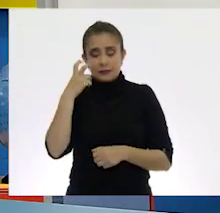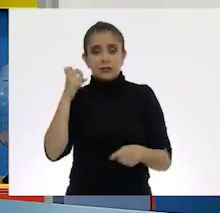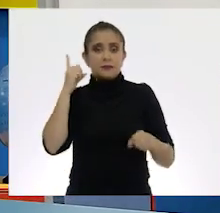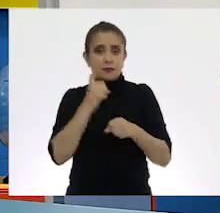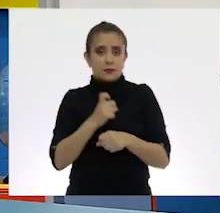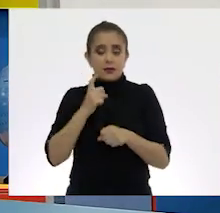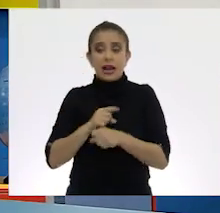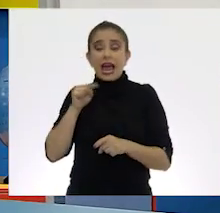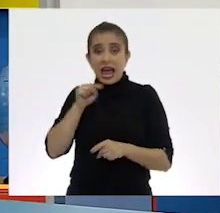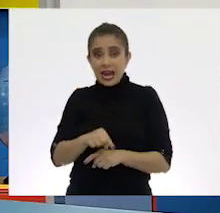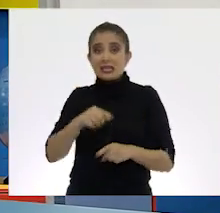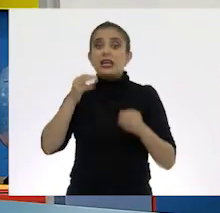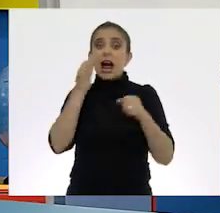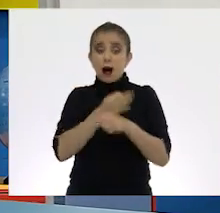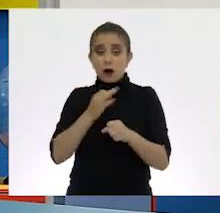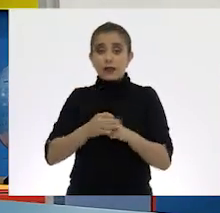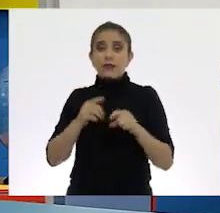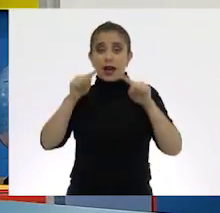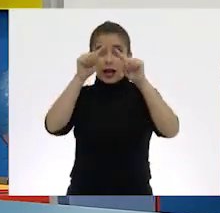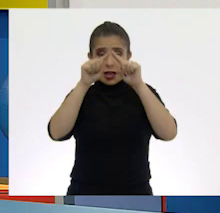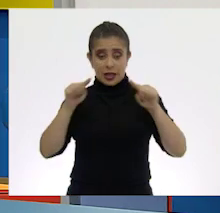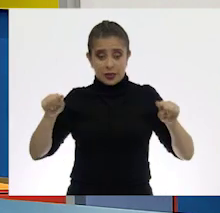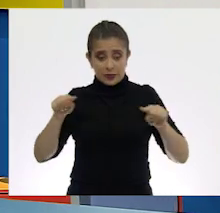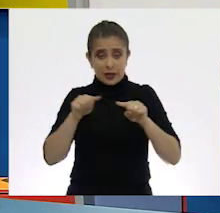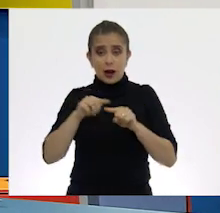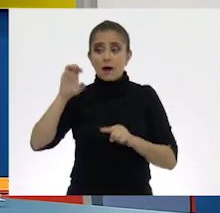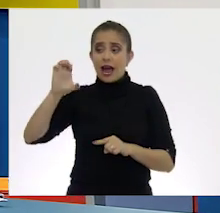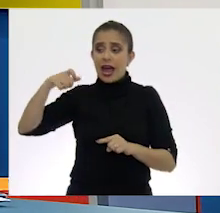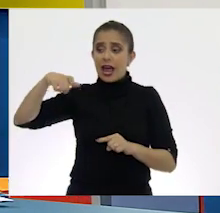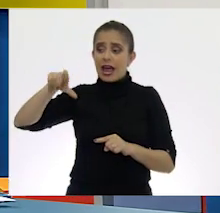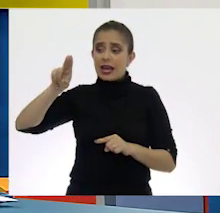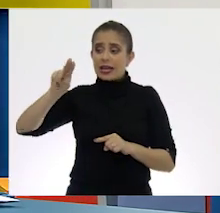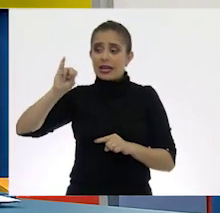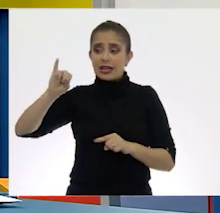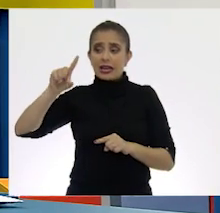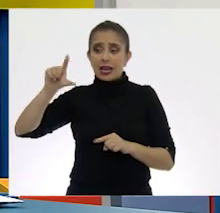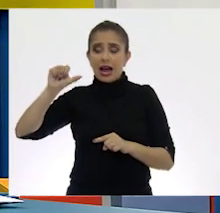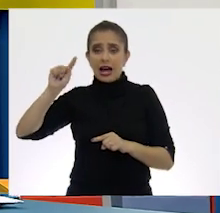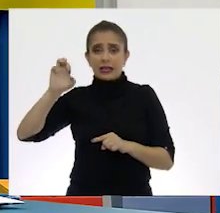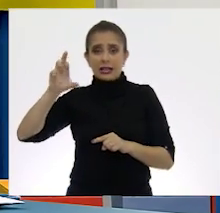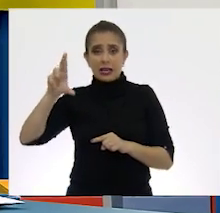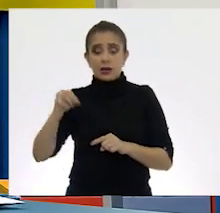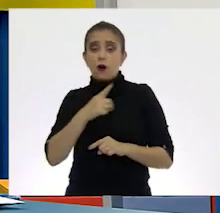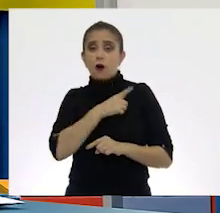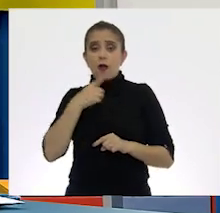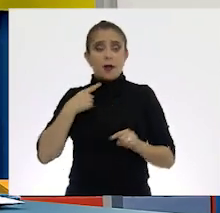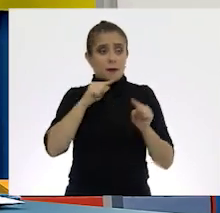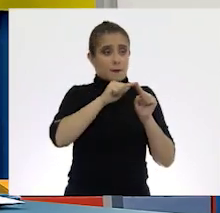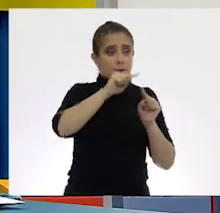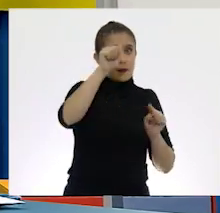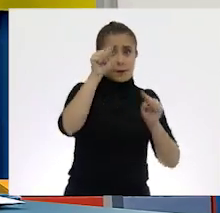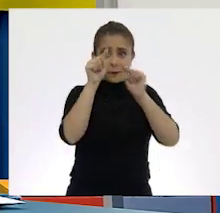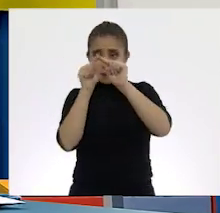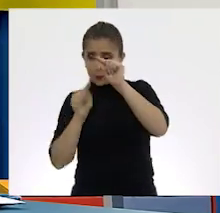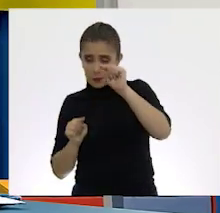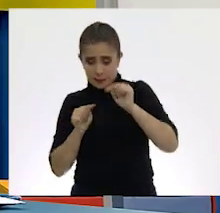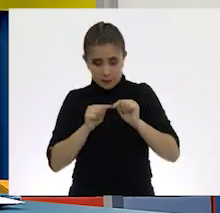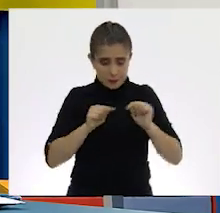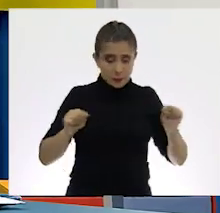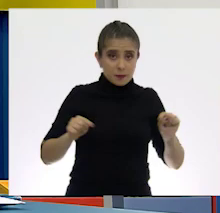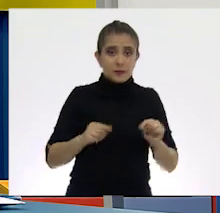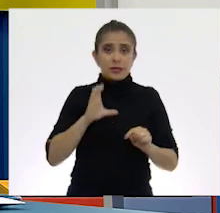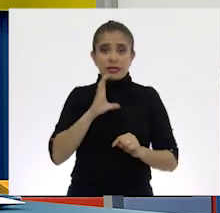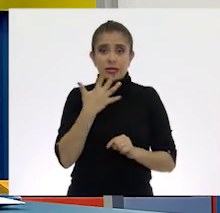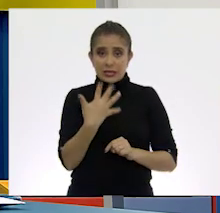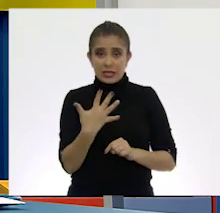triángulo equilátero. Como todos sus lados miden lo mismo, voy a hacer los otros 2 lados midiendo